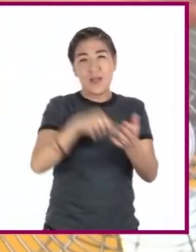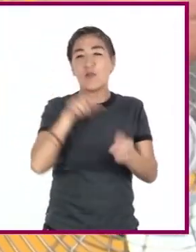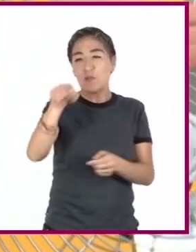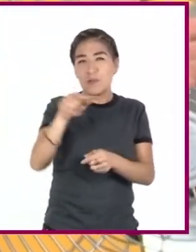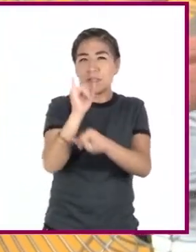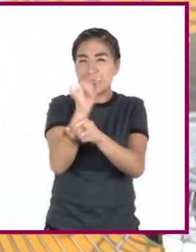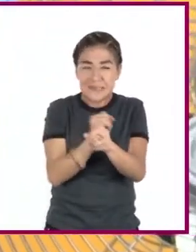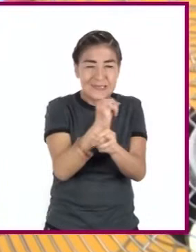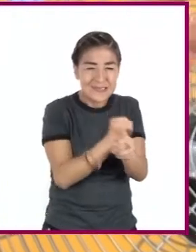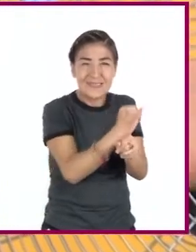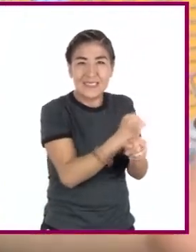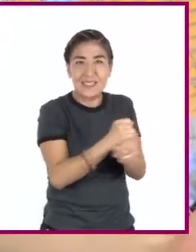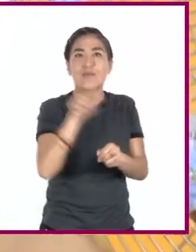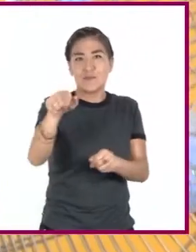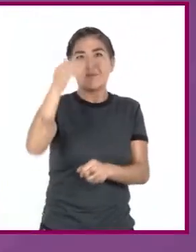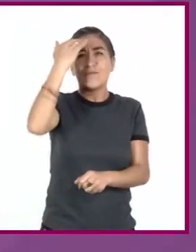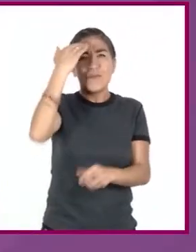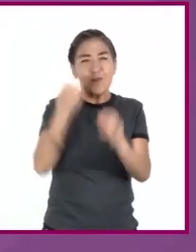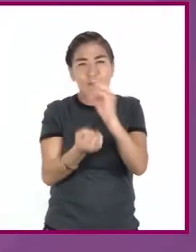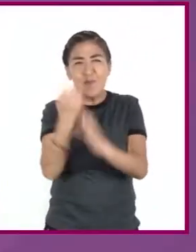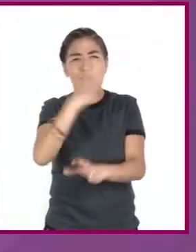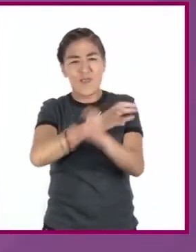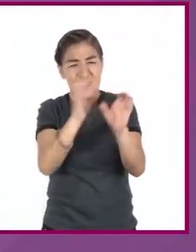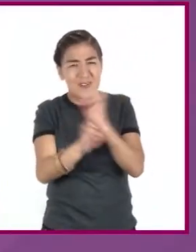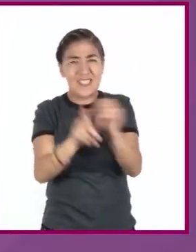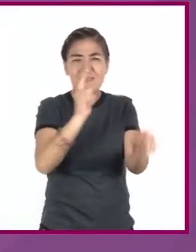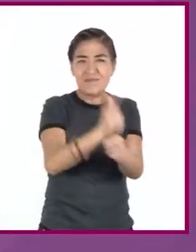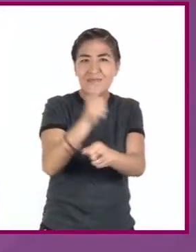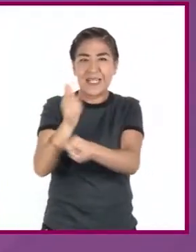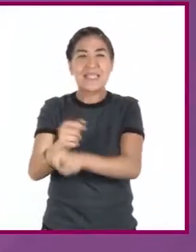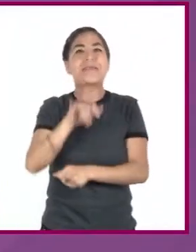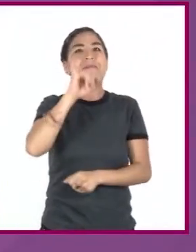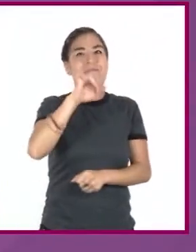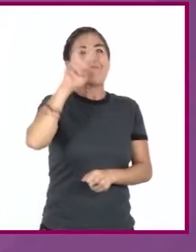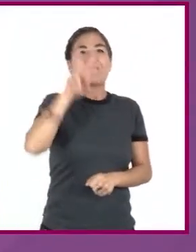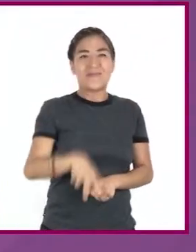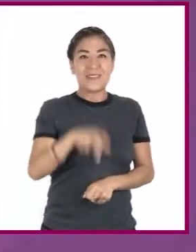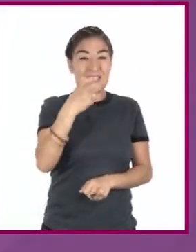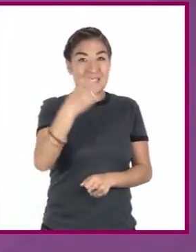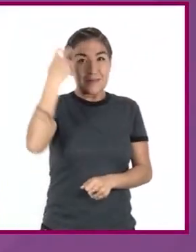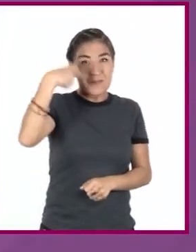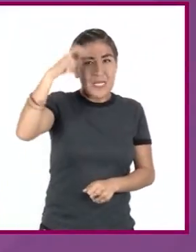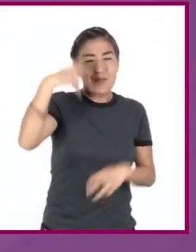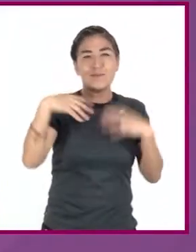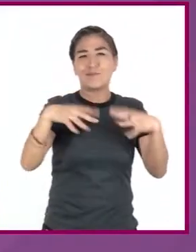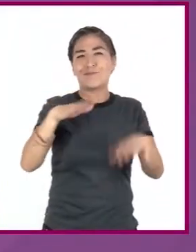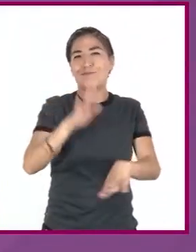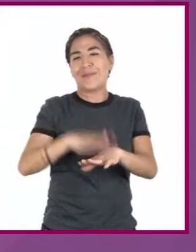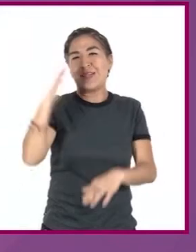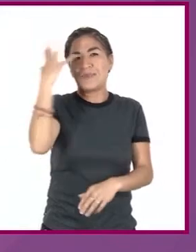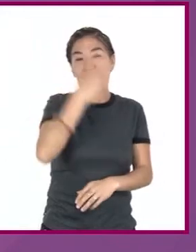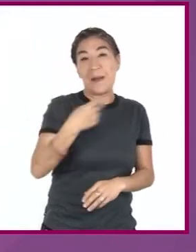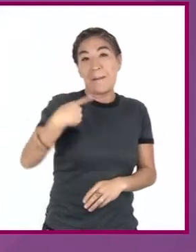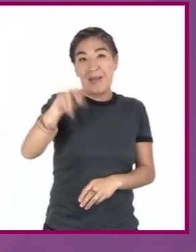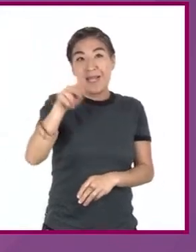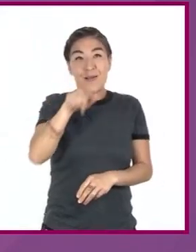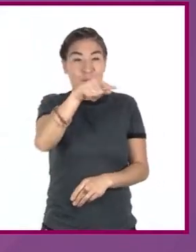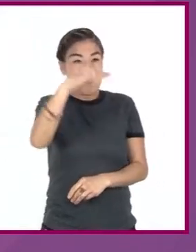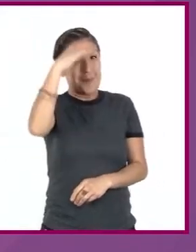bueno, que conocieron muchas cosas nuevas. Sí, sin duda fue un viaje enriquecedor, mas no agradable del